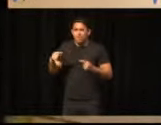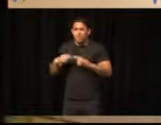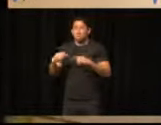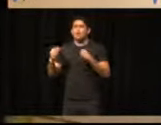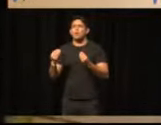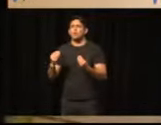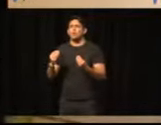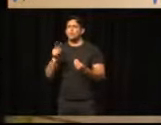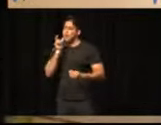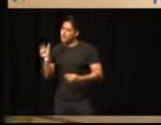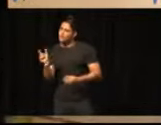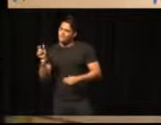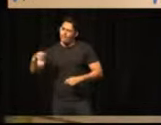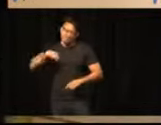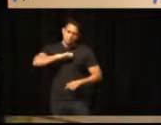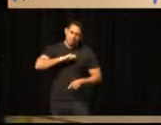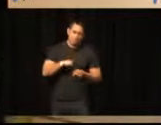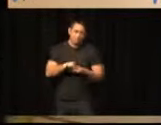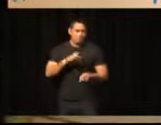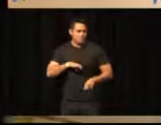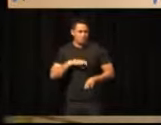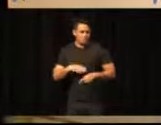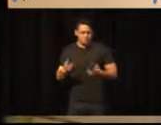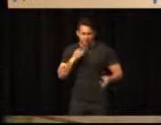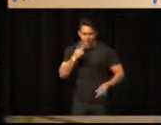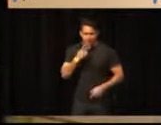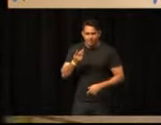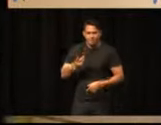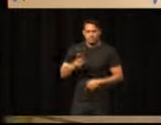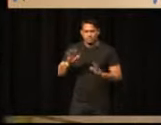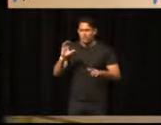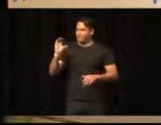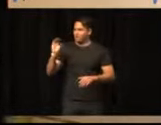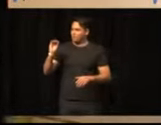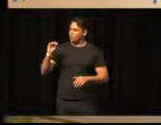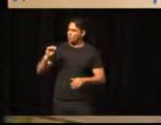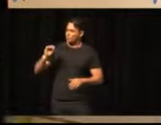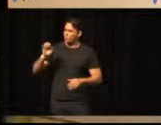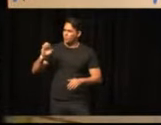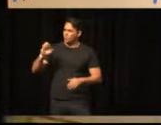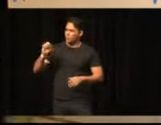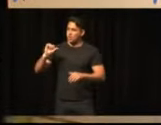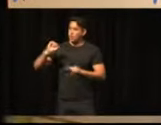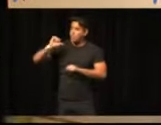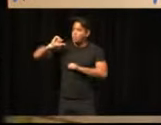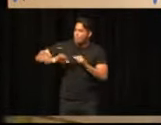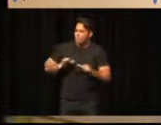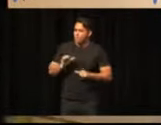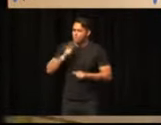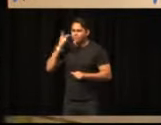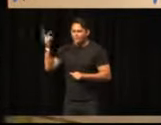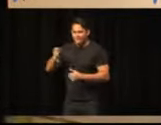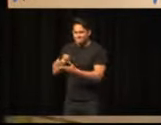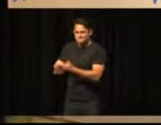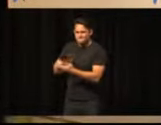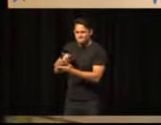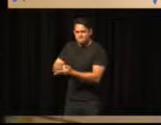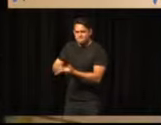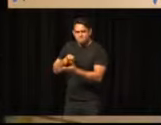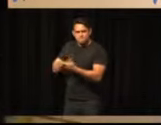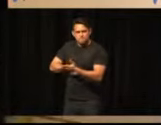yo no sé cómo suena esto en portugués, pero yo estoy diciendo, no es una coerción violenta, sino una coerción a través de